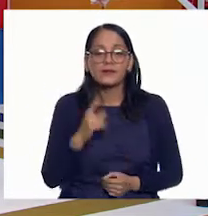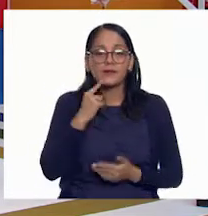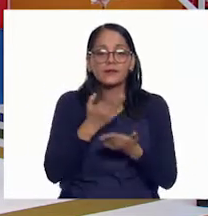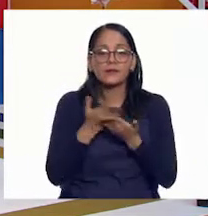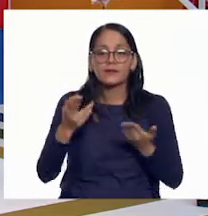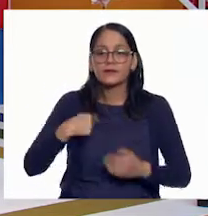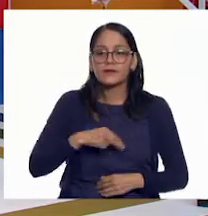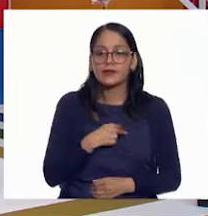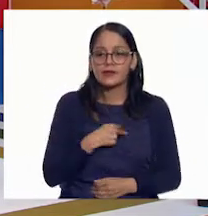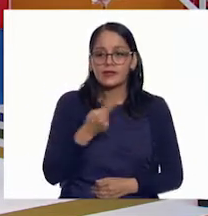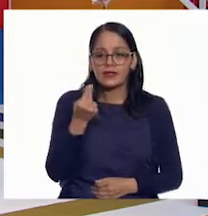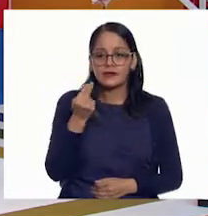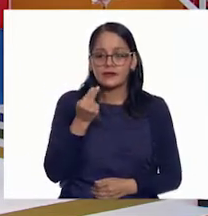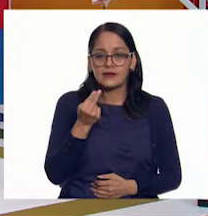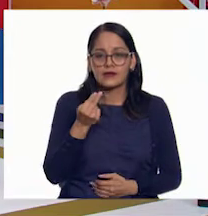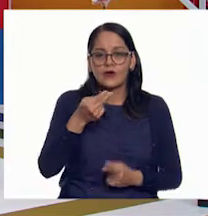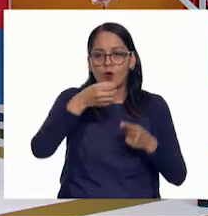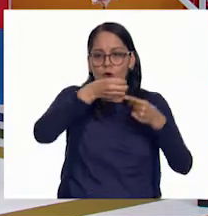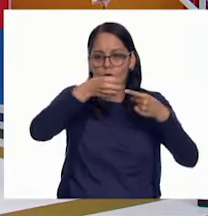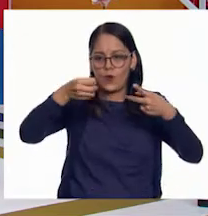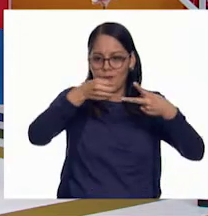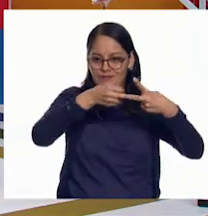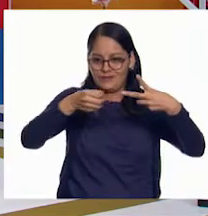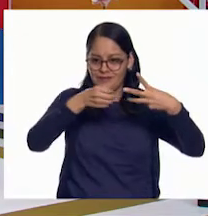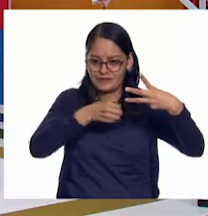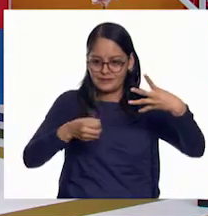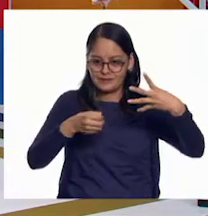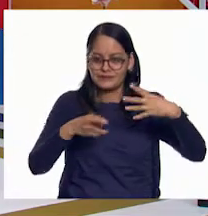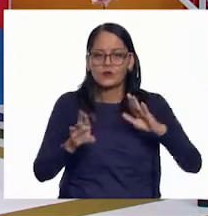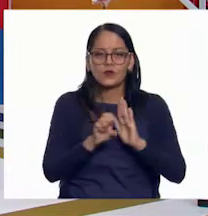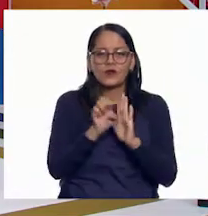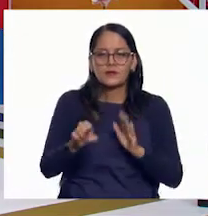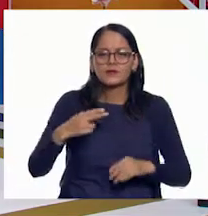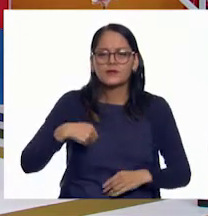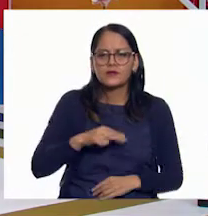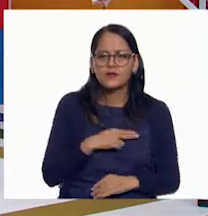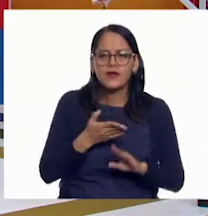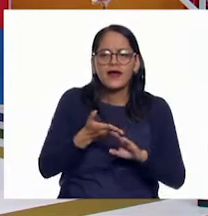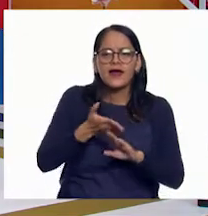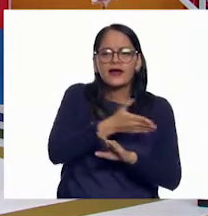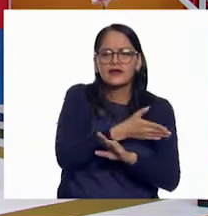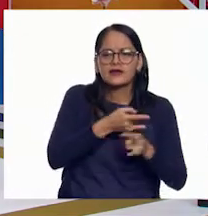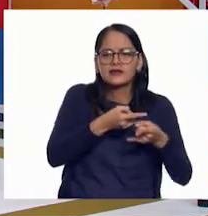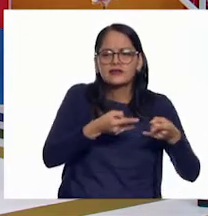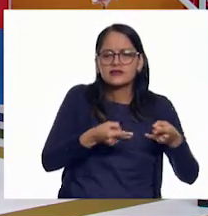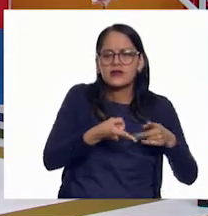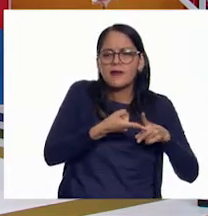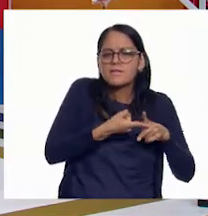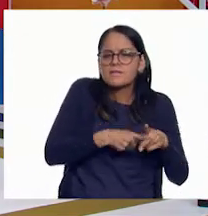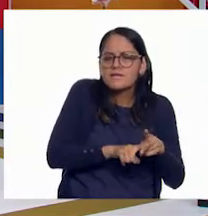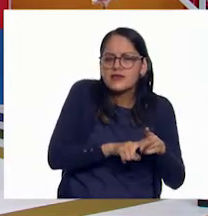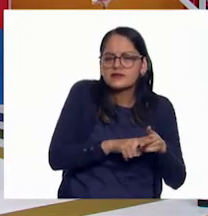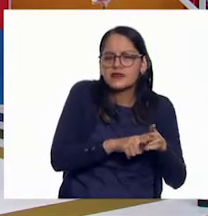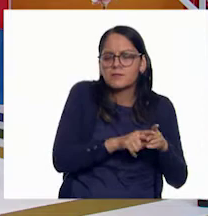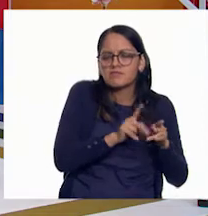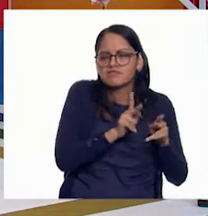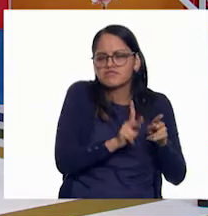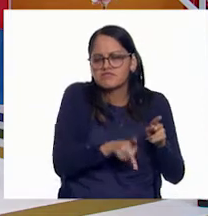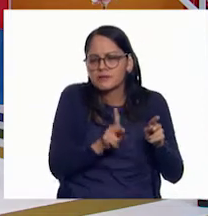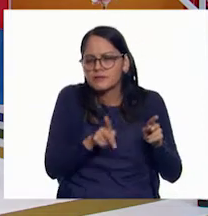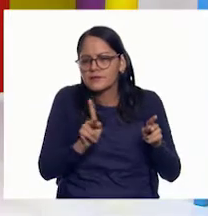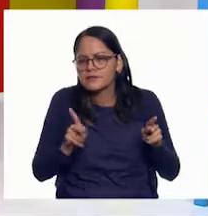hacer una organización en cuanto a cómo fueron pasando los hechos.